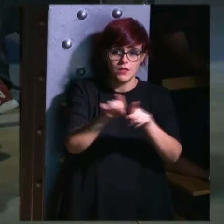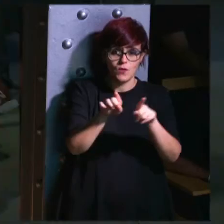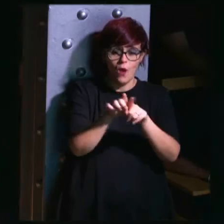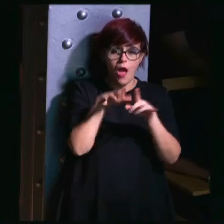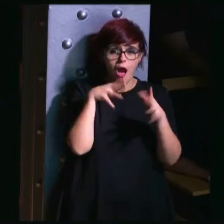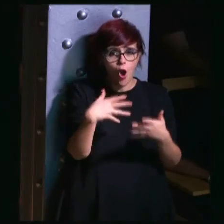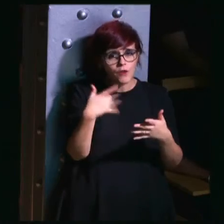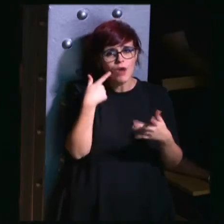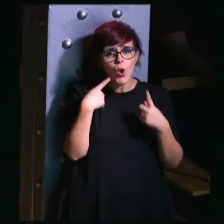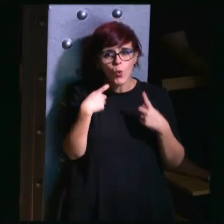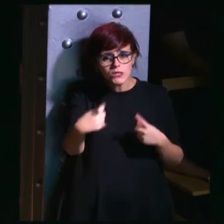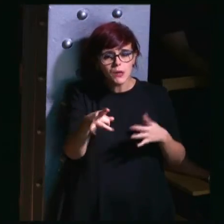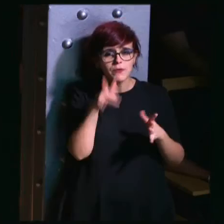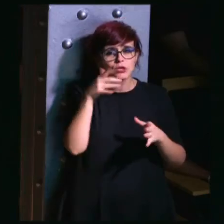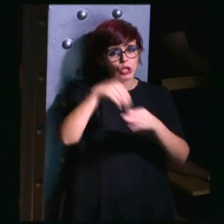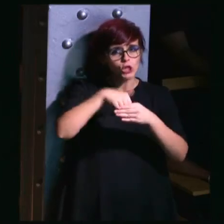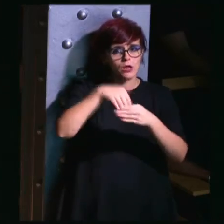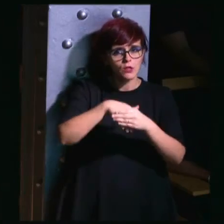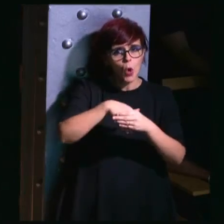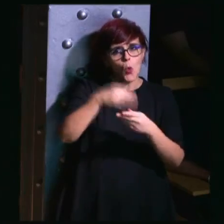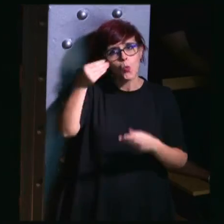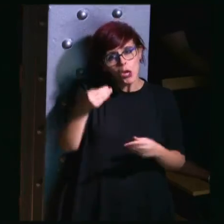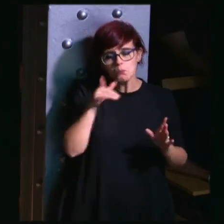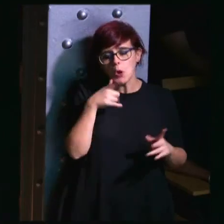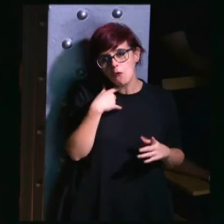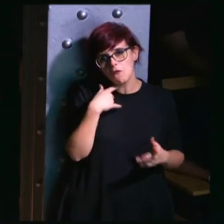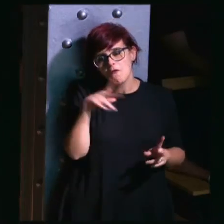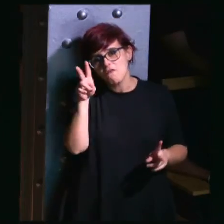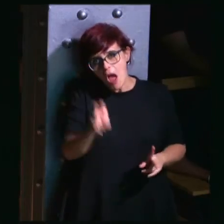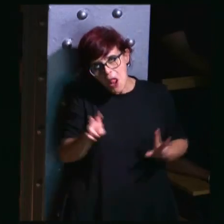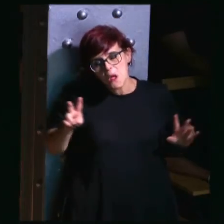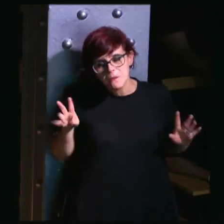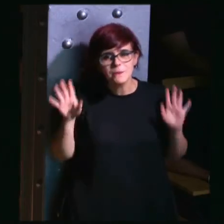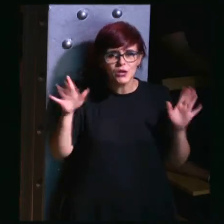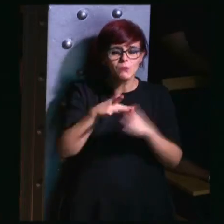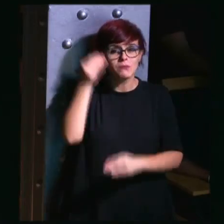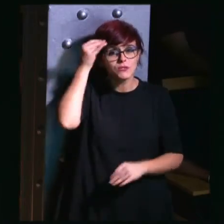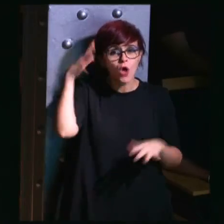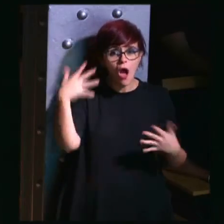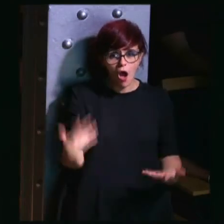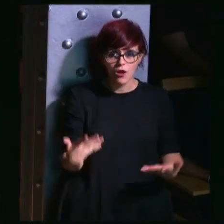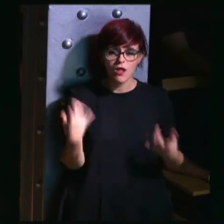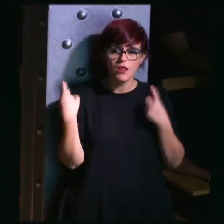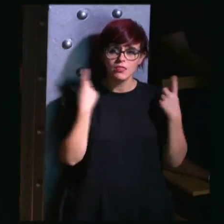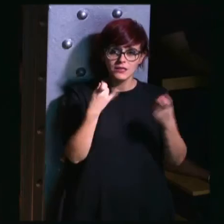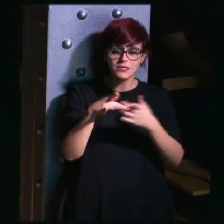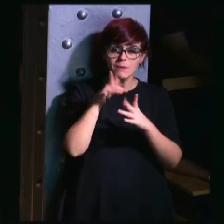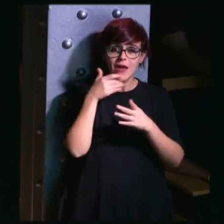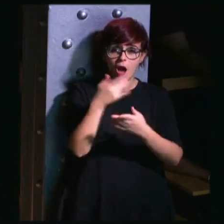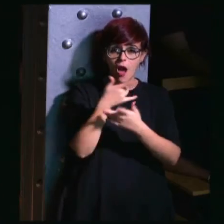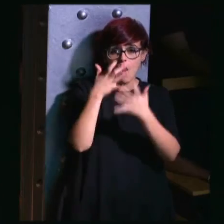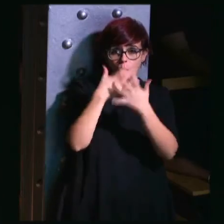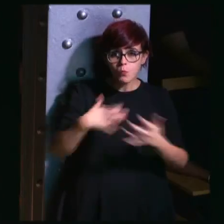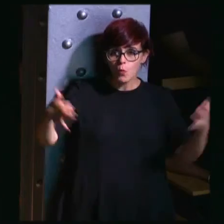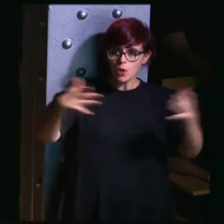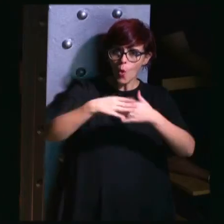día de hoy, pero con un contenido bueno es justificable, ¿no? Sin embargo, sí que creo que a día de hoy, si queremos llegar a un público masivo